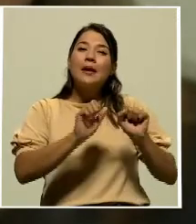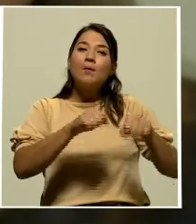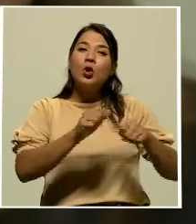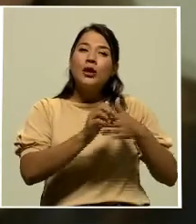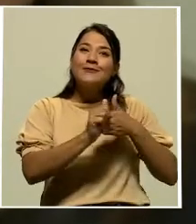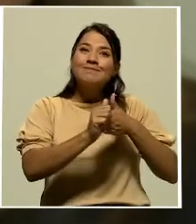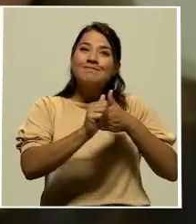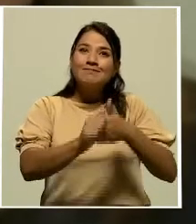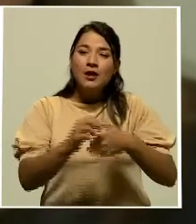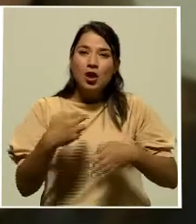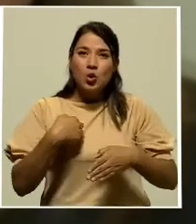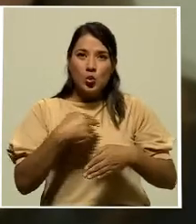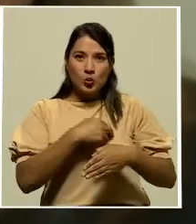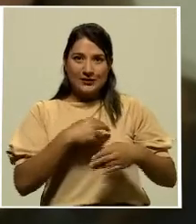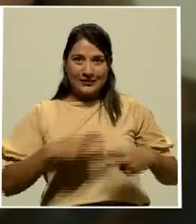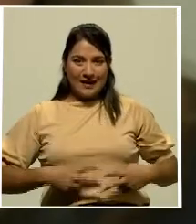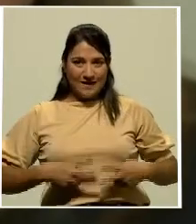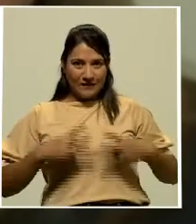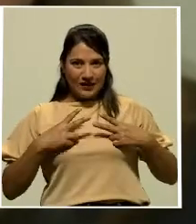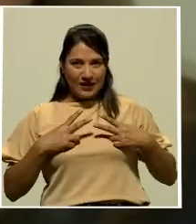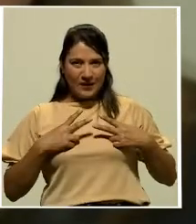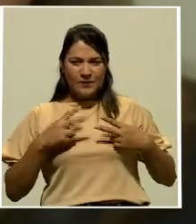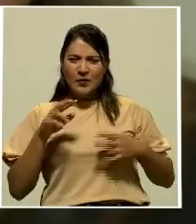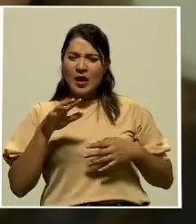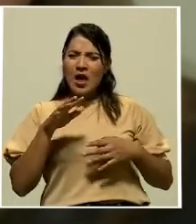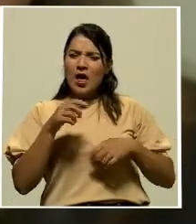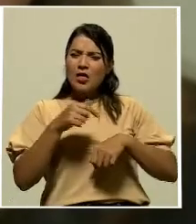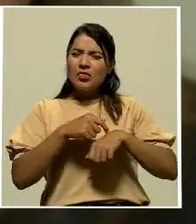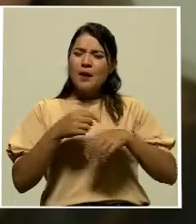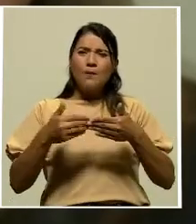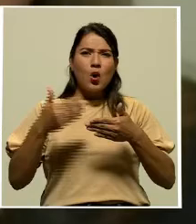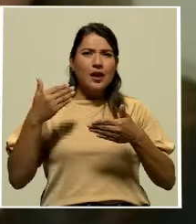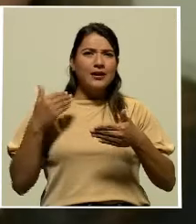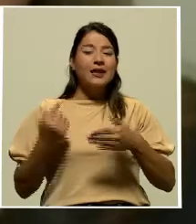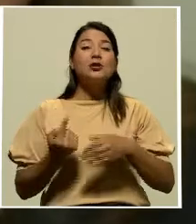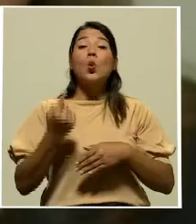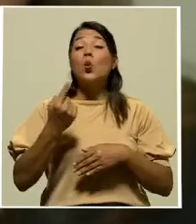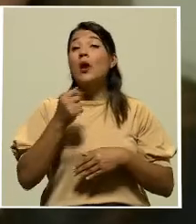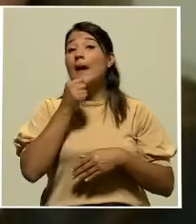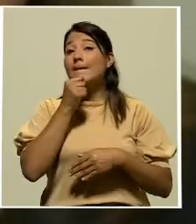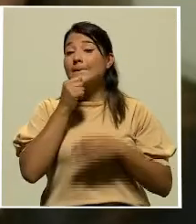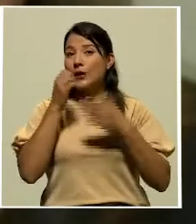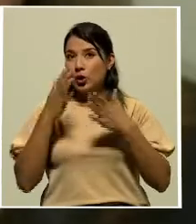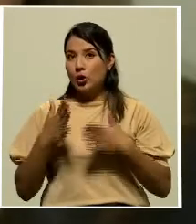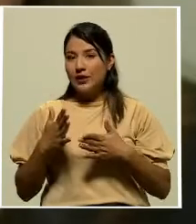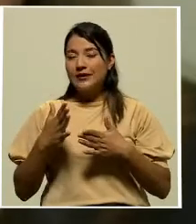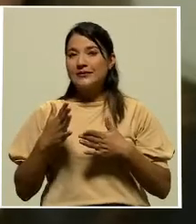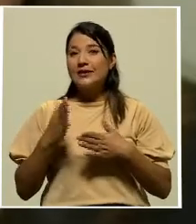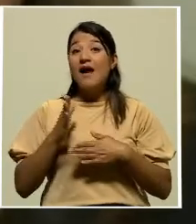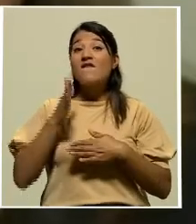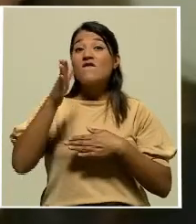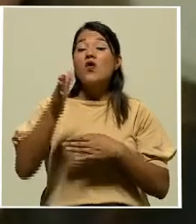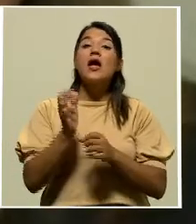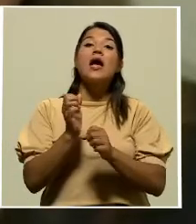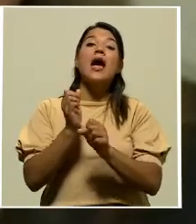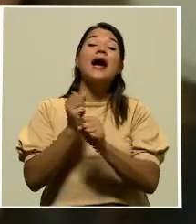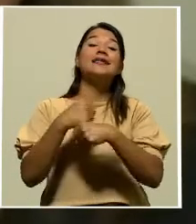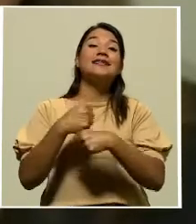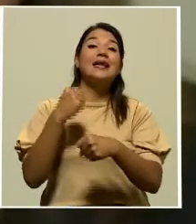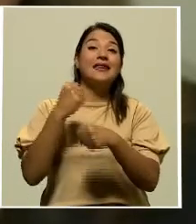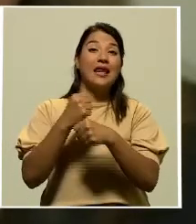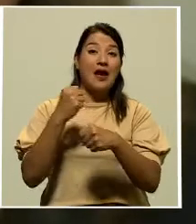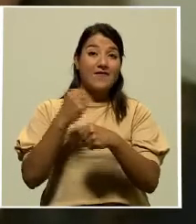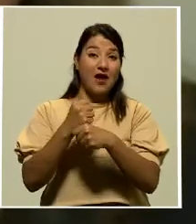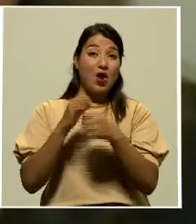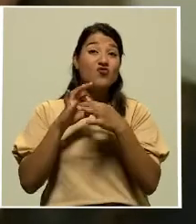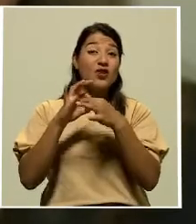vida. Hace un tiempo una colega fue a hacer un trabajo sobre educación